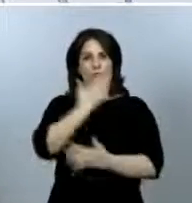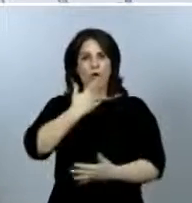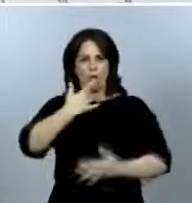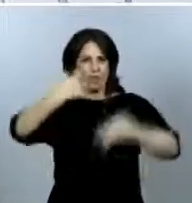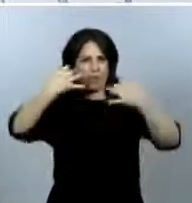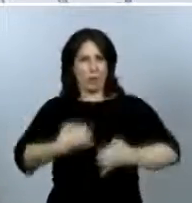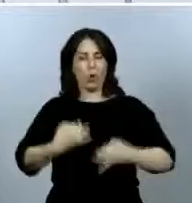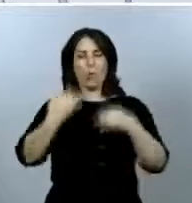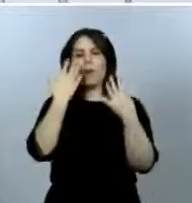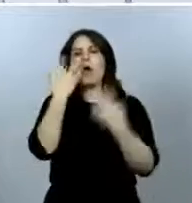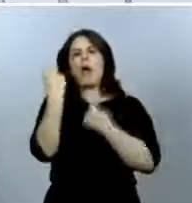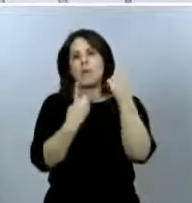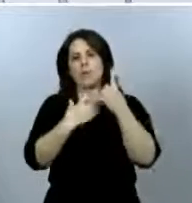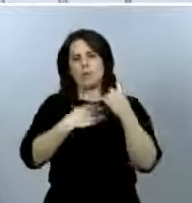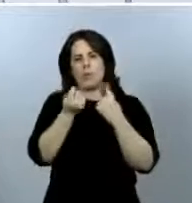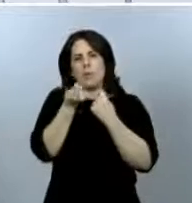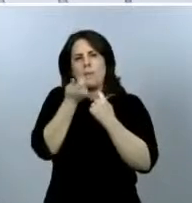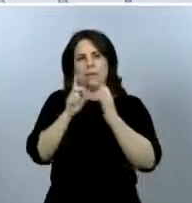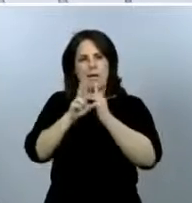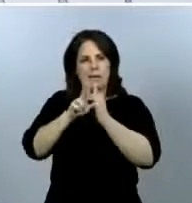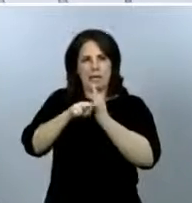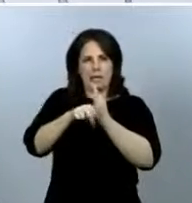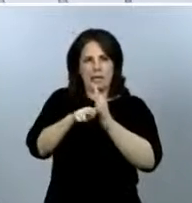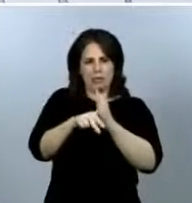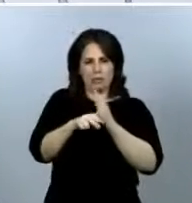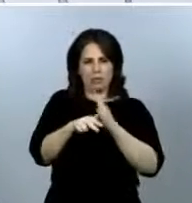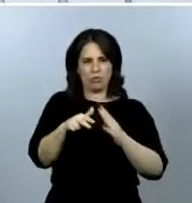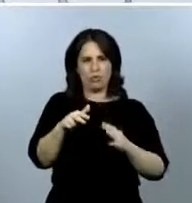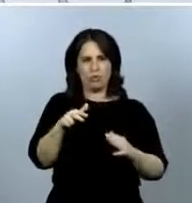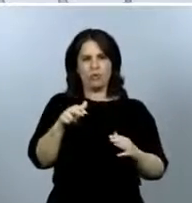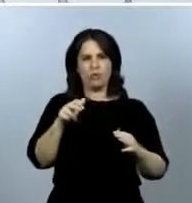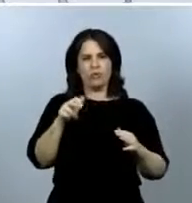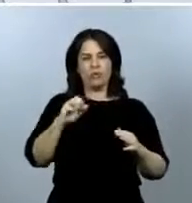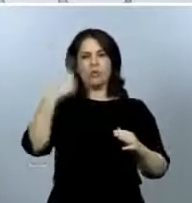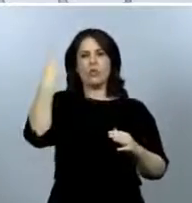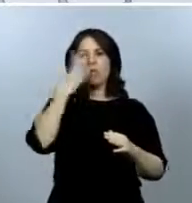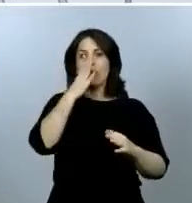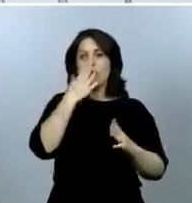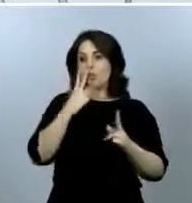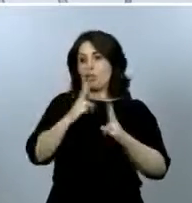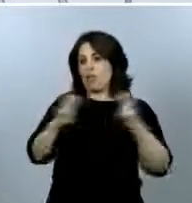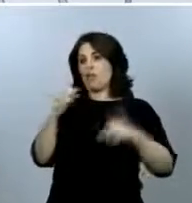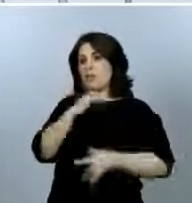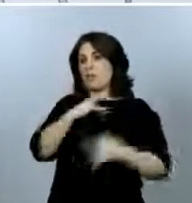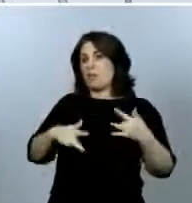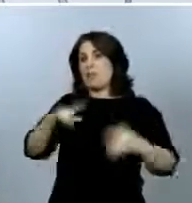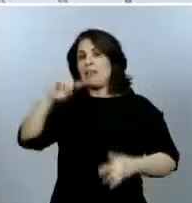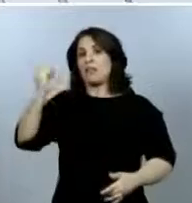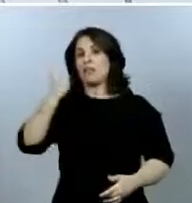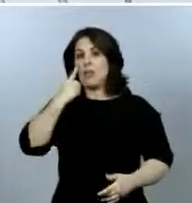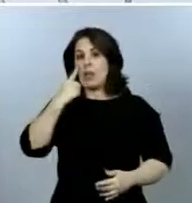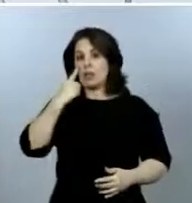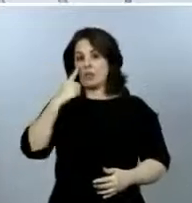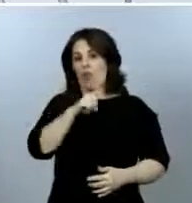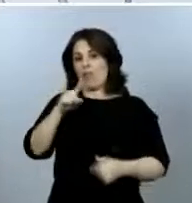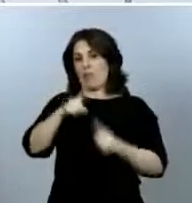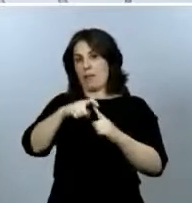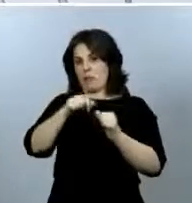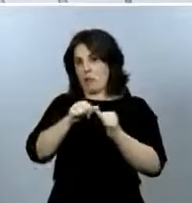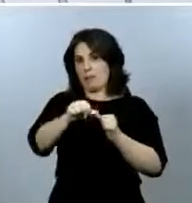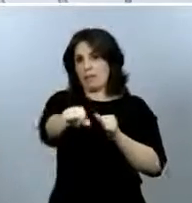retraso ahora mismo con los que iniciaron síntomas y fueron diagnosticados a partir del día 11 de mayo tenemos un retraso